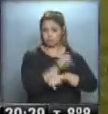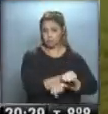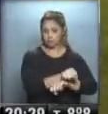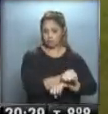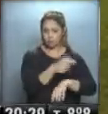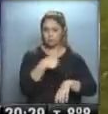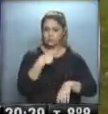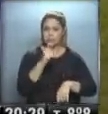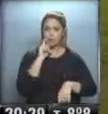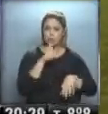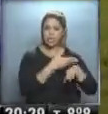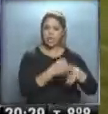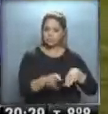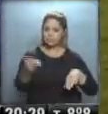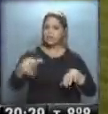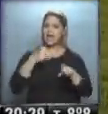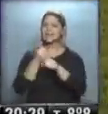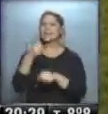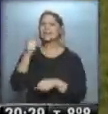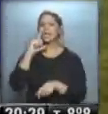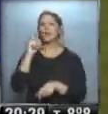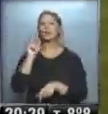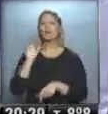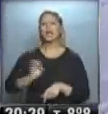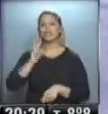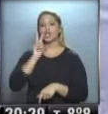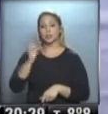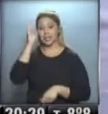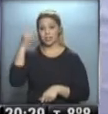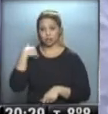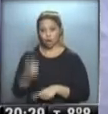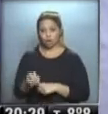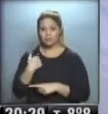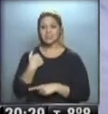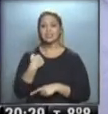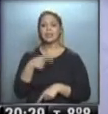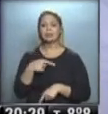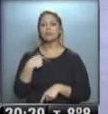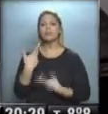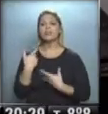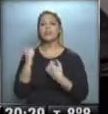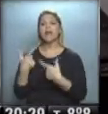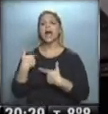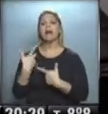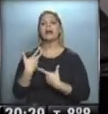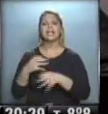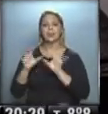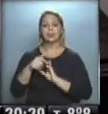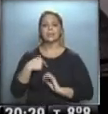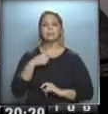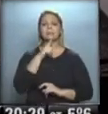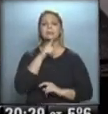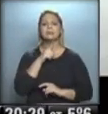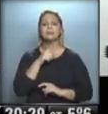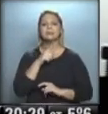el 6 de junio del 2012, que por resolución de la Corte Suprema obtiene la libertad. Silencio.